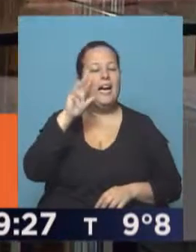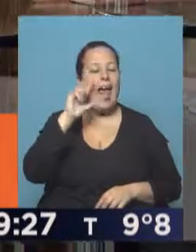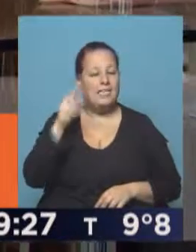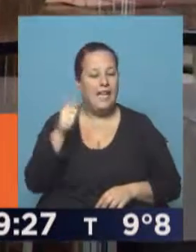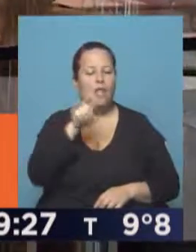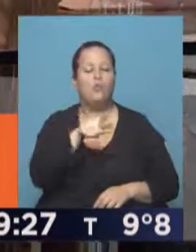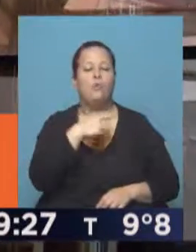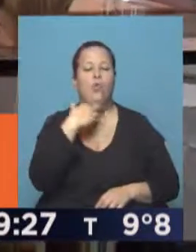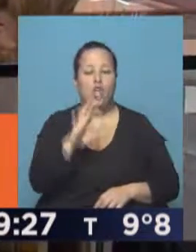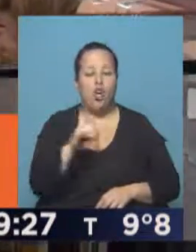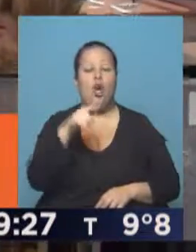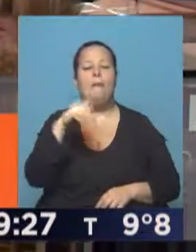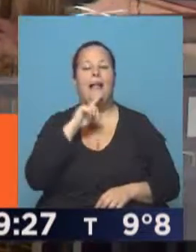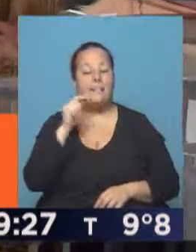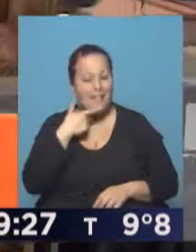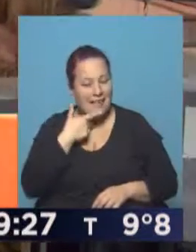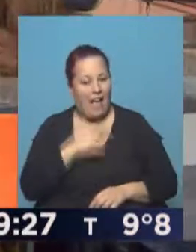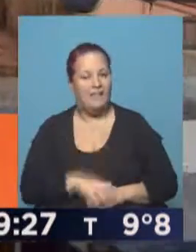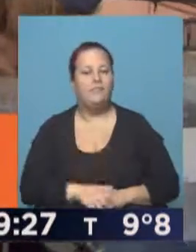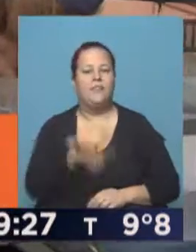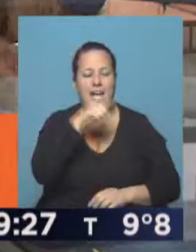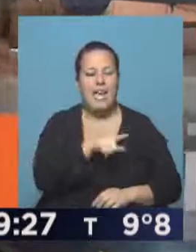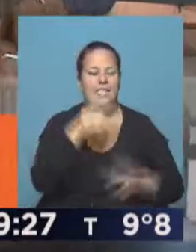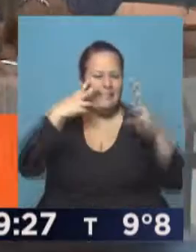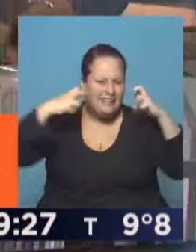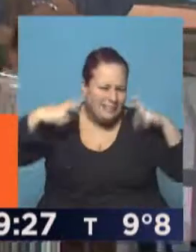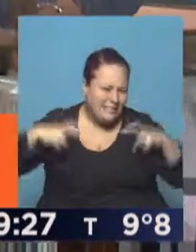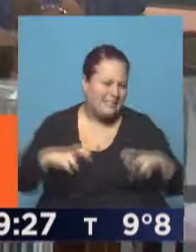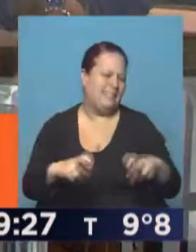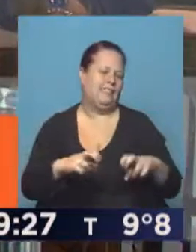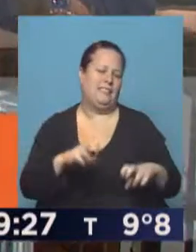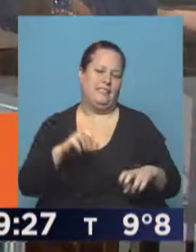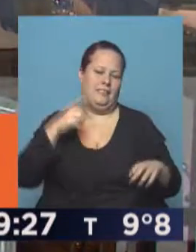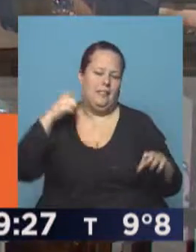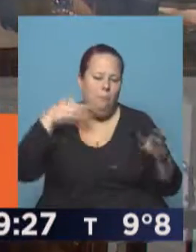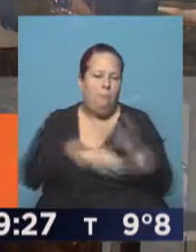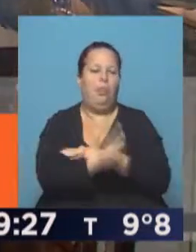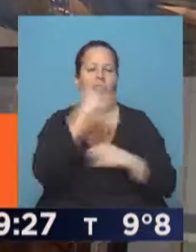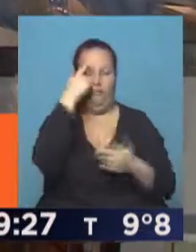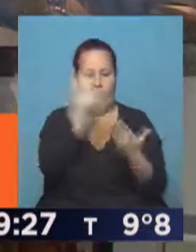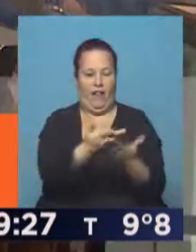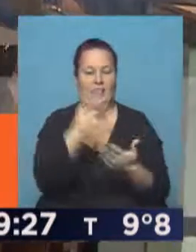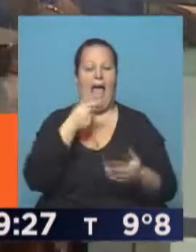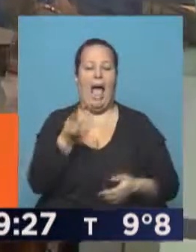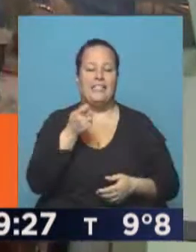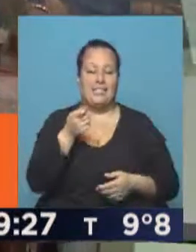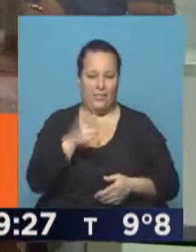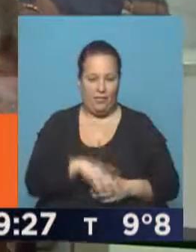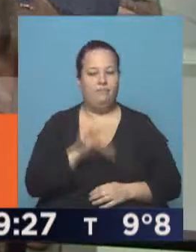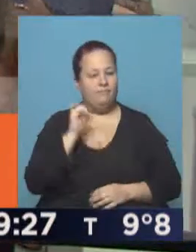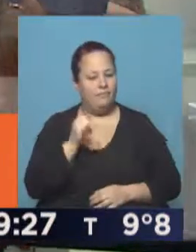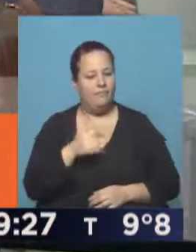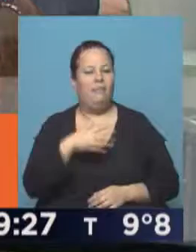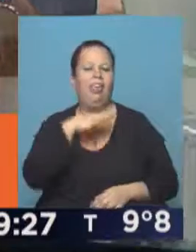mamá de Matías, que ella hizo una investigación y finalmente se enfrentó al asesino de su hijo. Ha venido aquí, Se